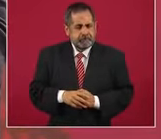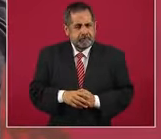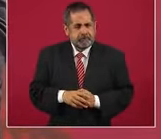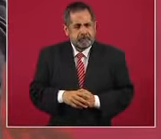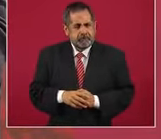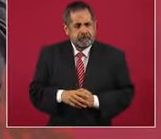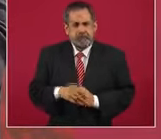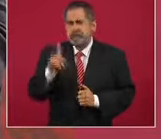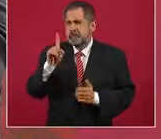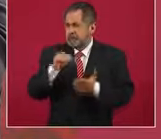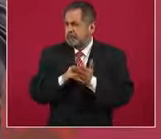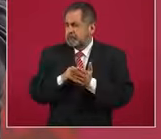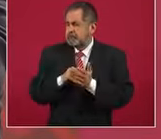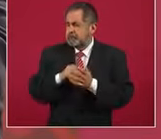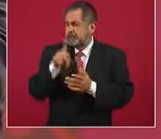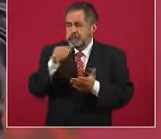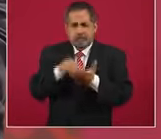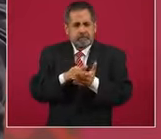1,000